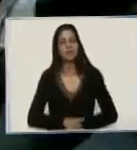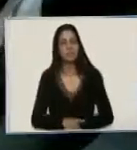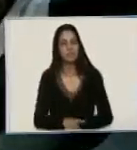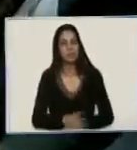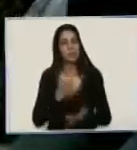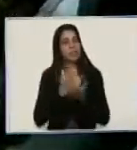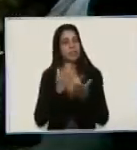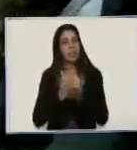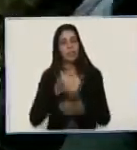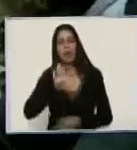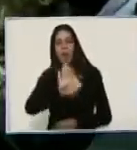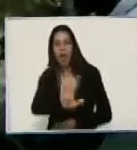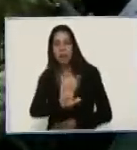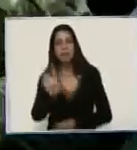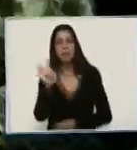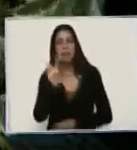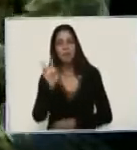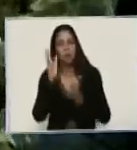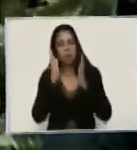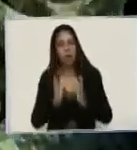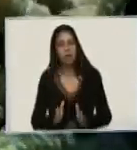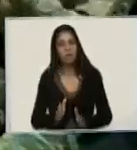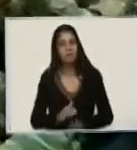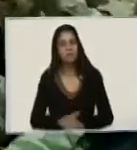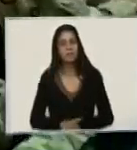Siempre ha sido así.